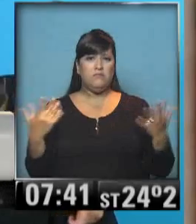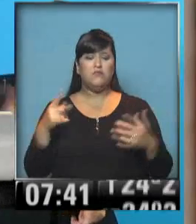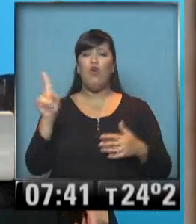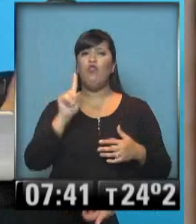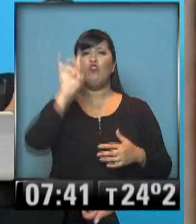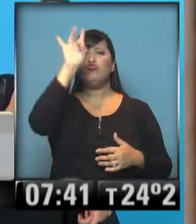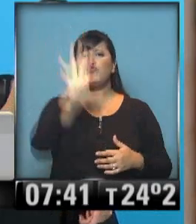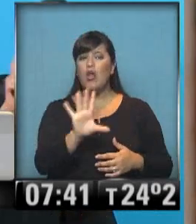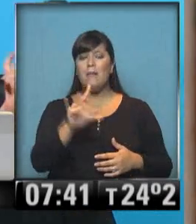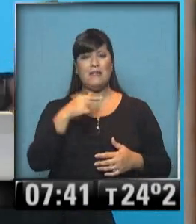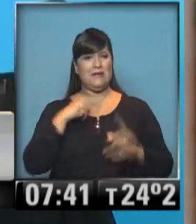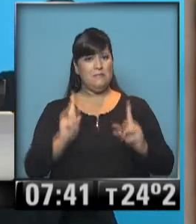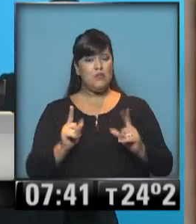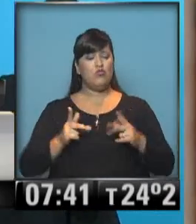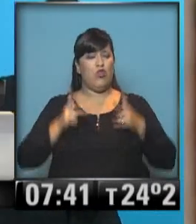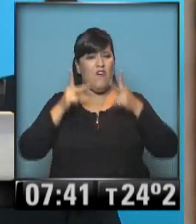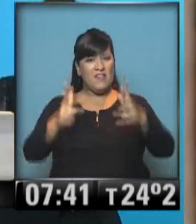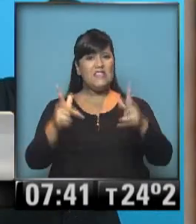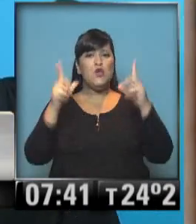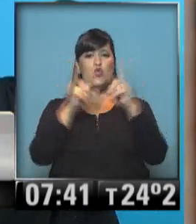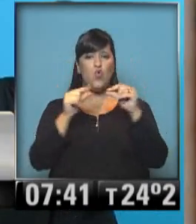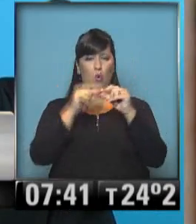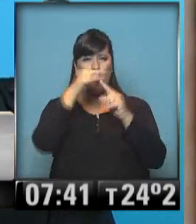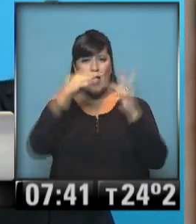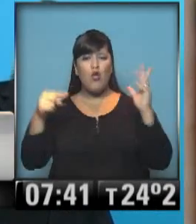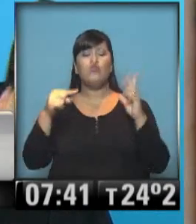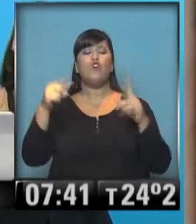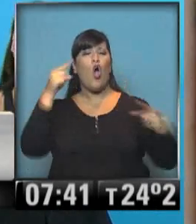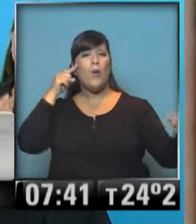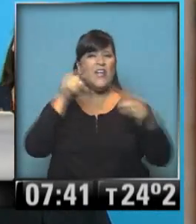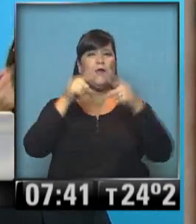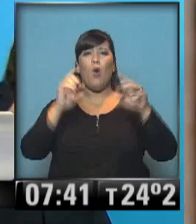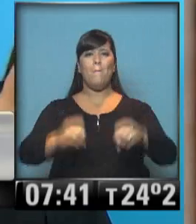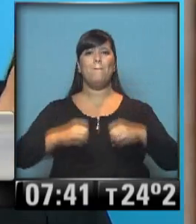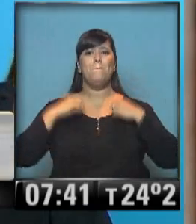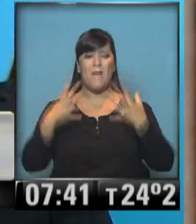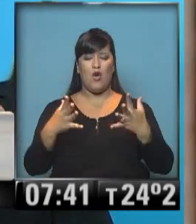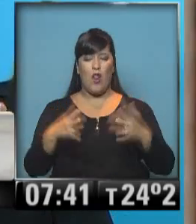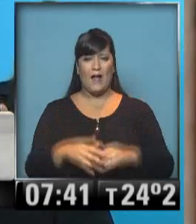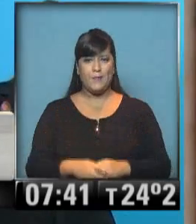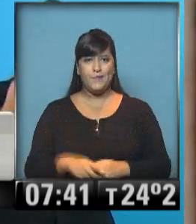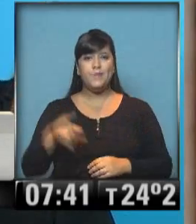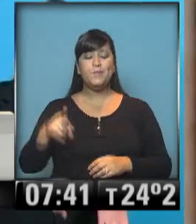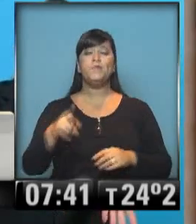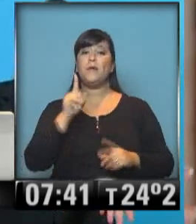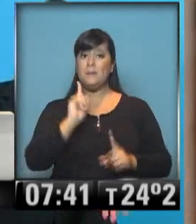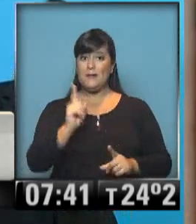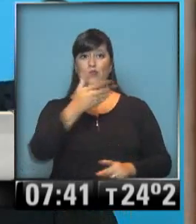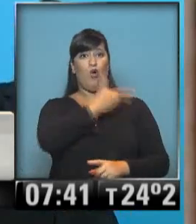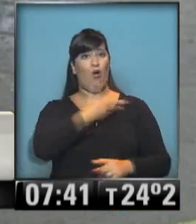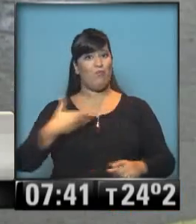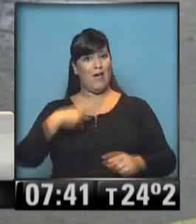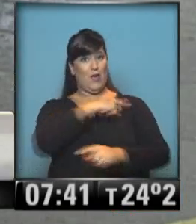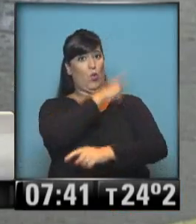estatizados números que les voy a decir mejorar la eficiencia la medida impulsada por el ejecutivo